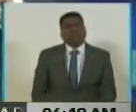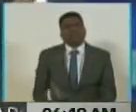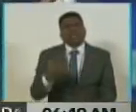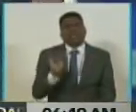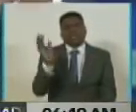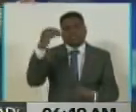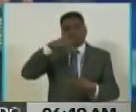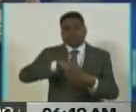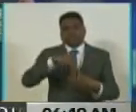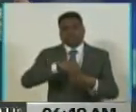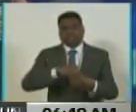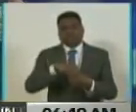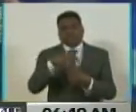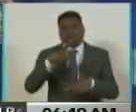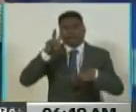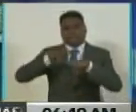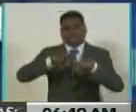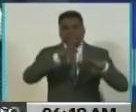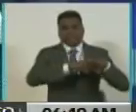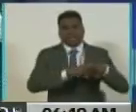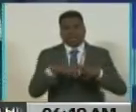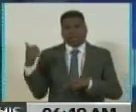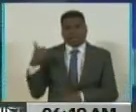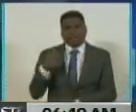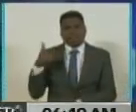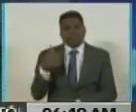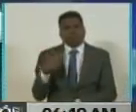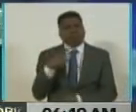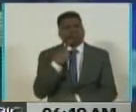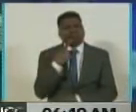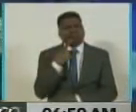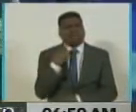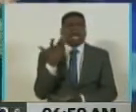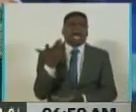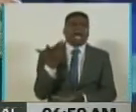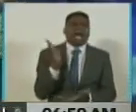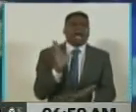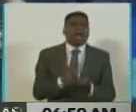del sector que está sentado en la mesa de diálogo posiciones que quizás